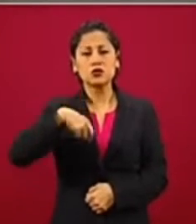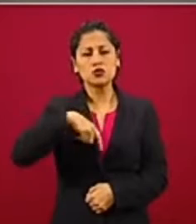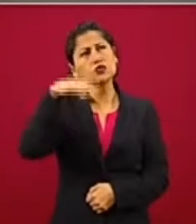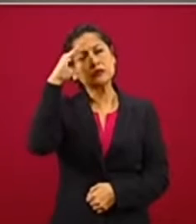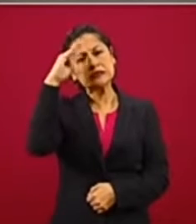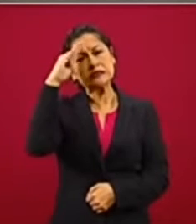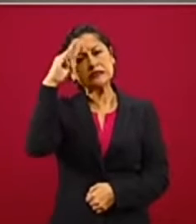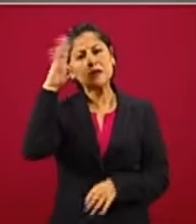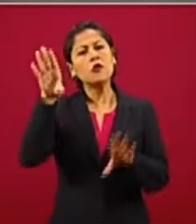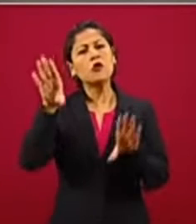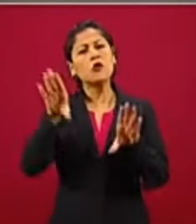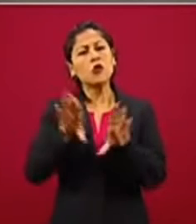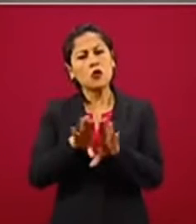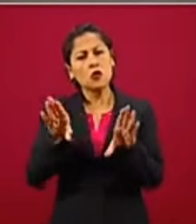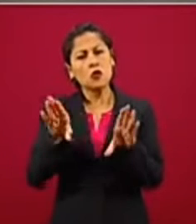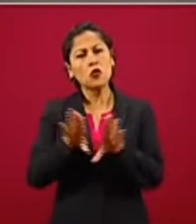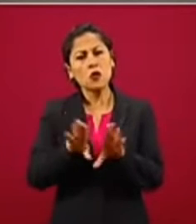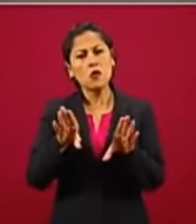aberraciones